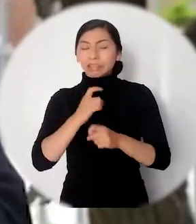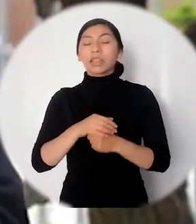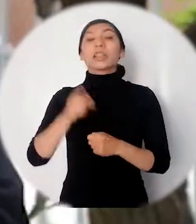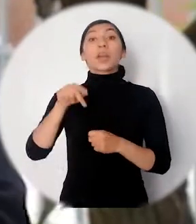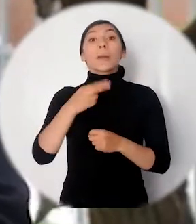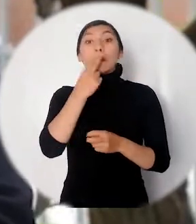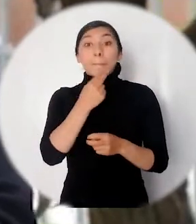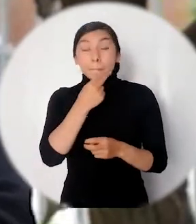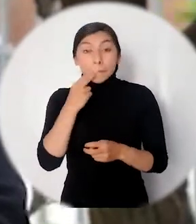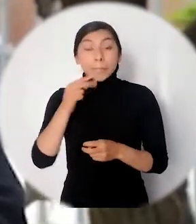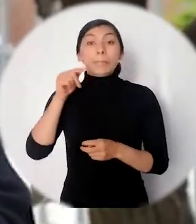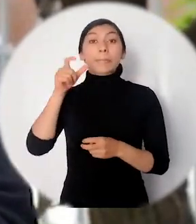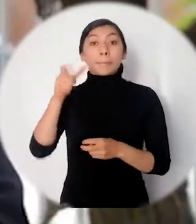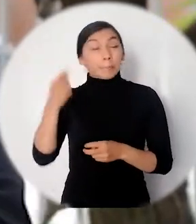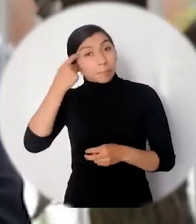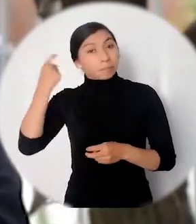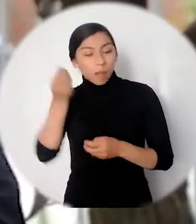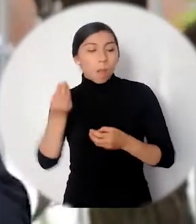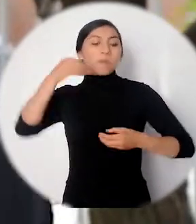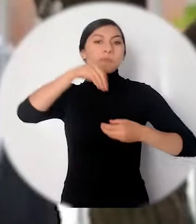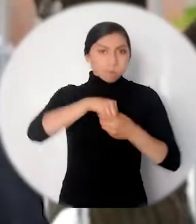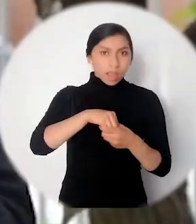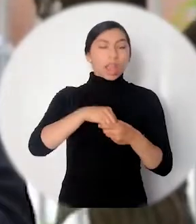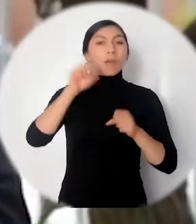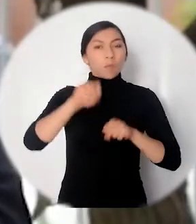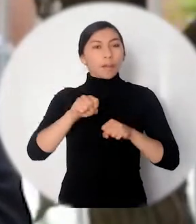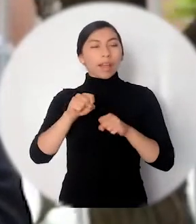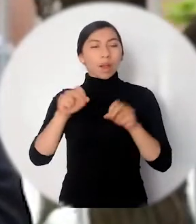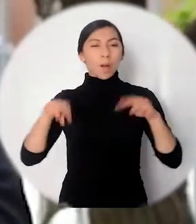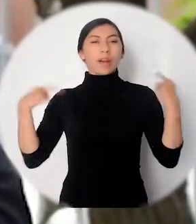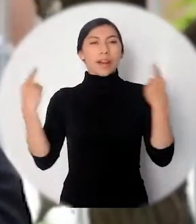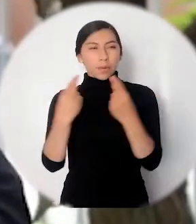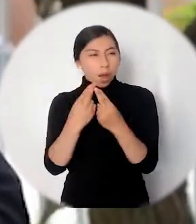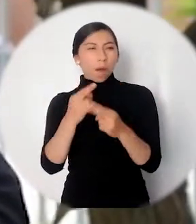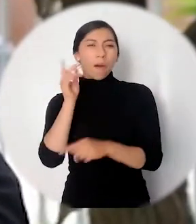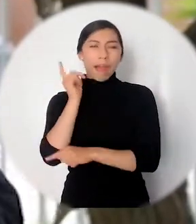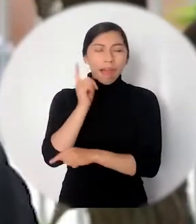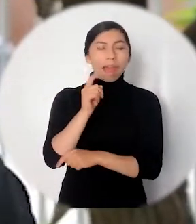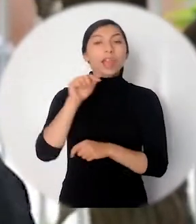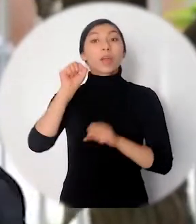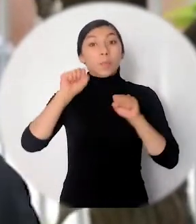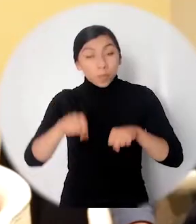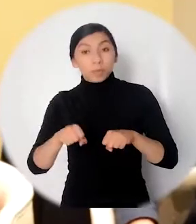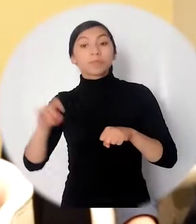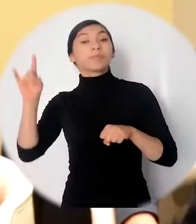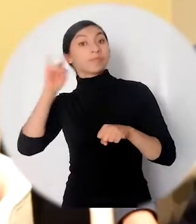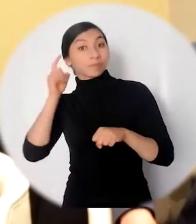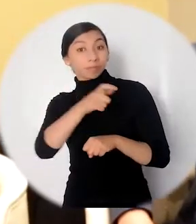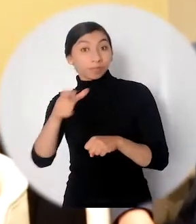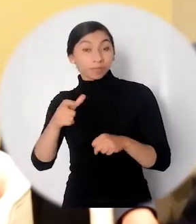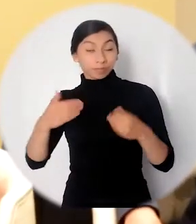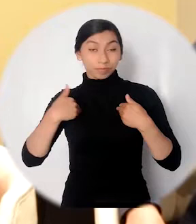compromiso para que los gobernadores implementen los plenarios y puedan estar allí con las víctimas, escuchando a las víctimas frente a las necesidades de cada uno de